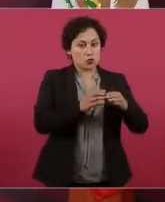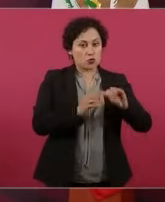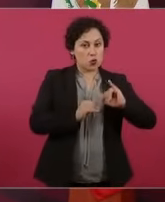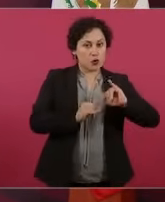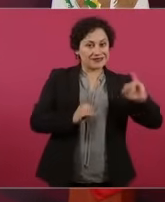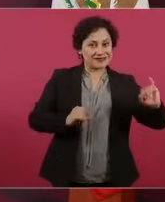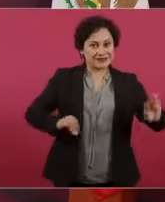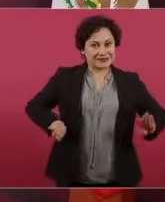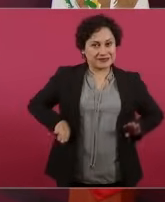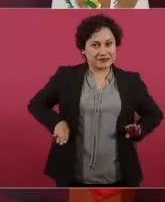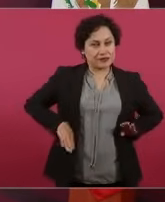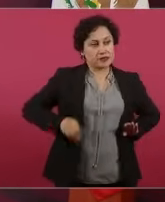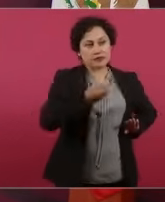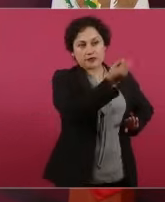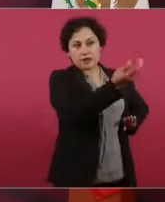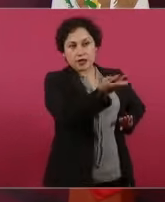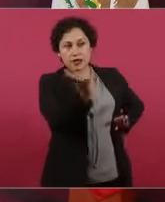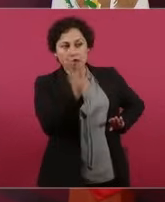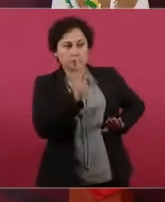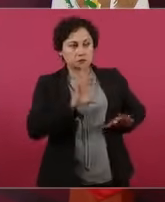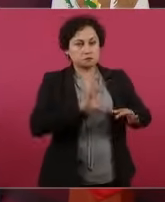Sí, bueno.